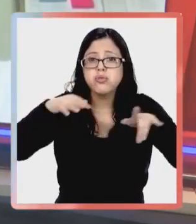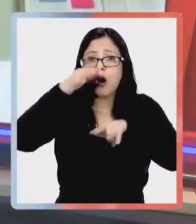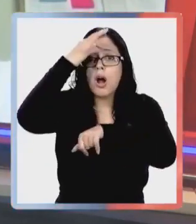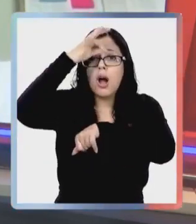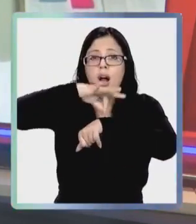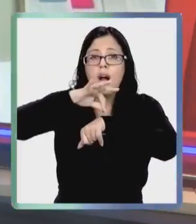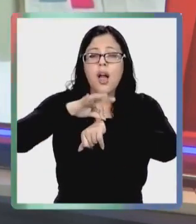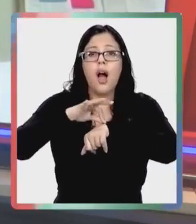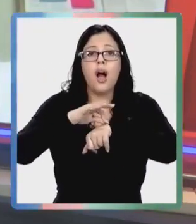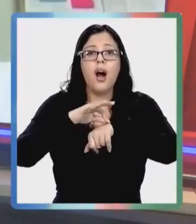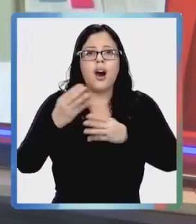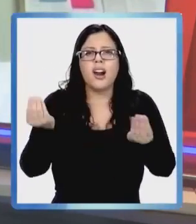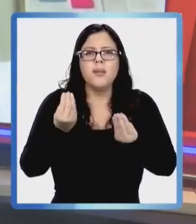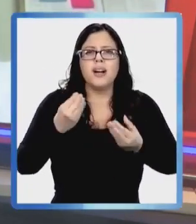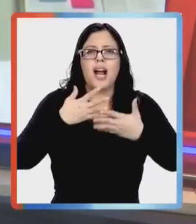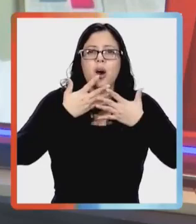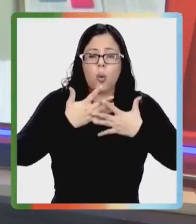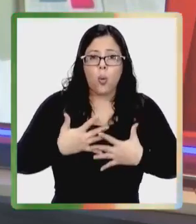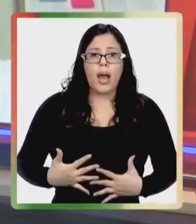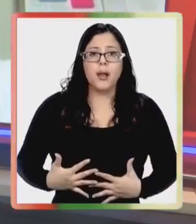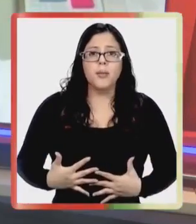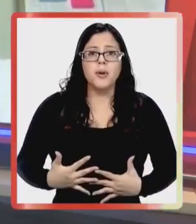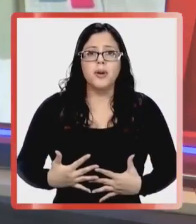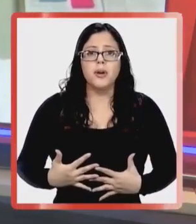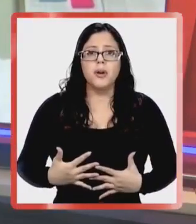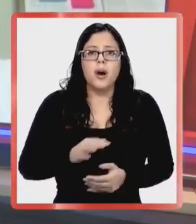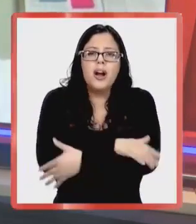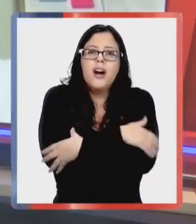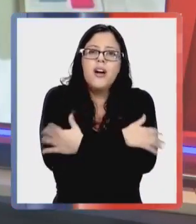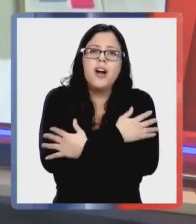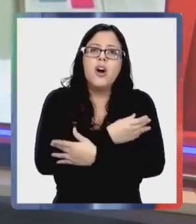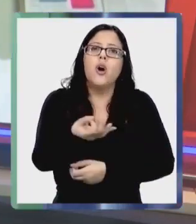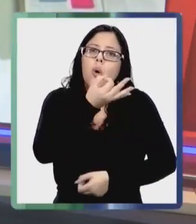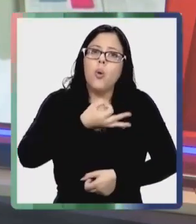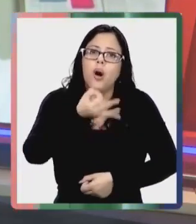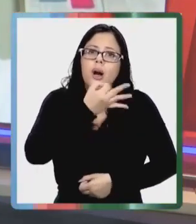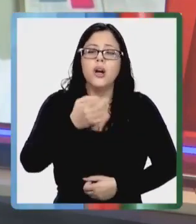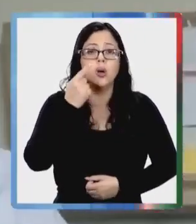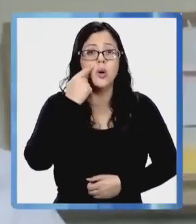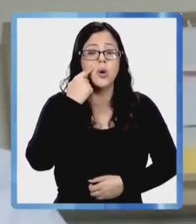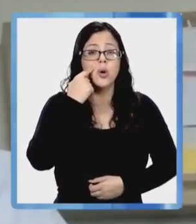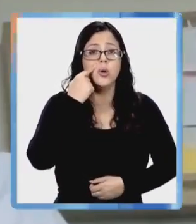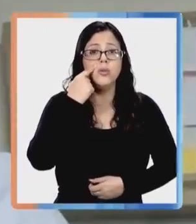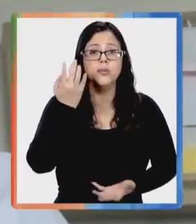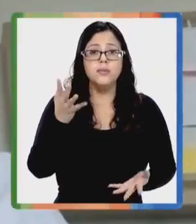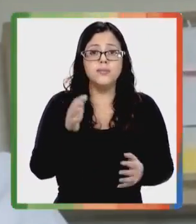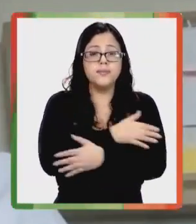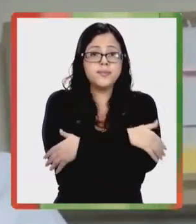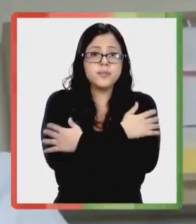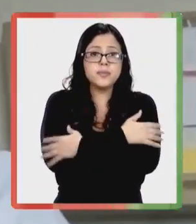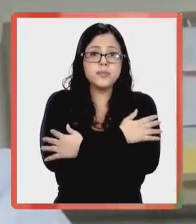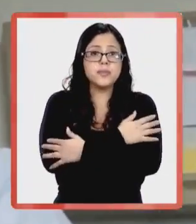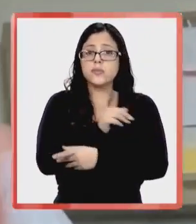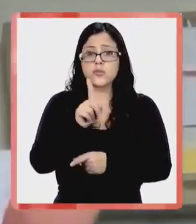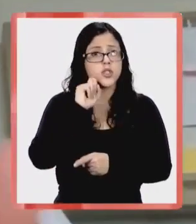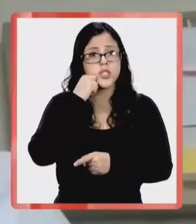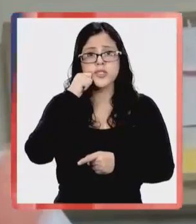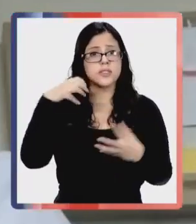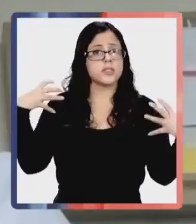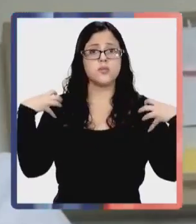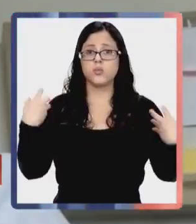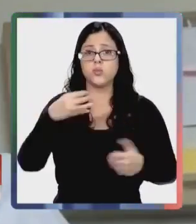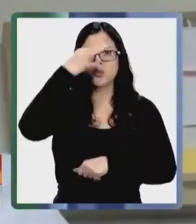esté rondando, ¿verdad? ¿Qué le pasa al organismo cuando se enfrenta al frío? Cuéntenos. El frío en sí no es que